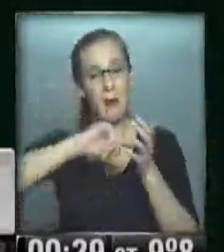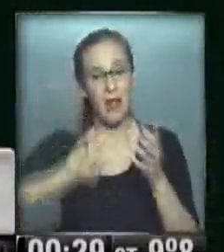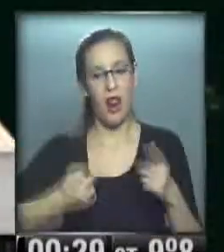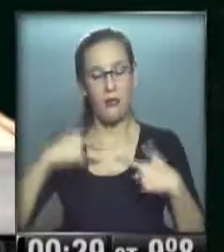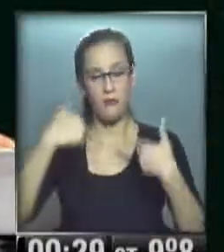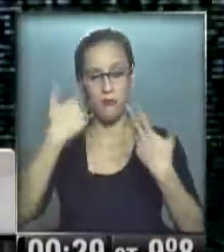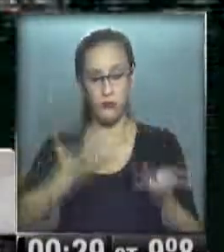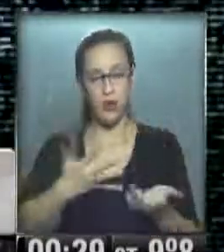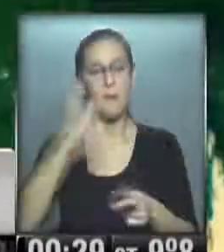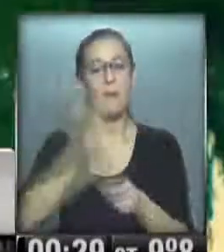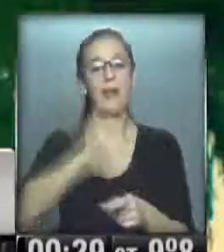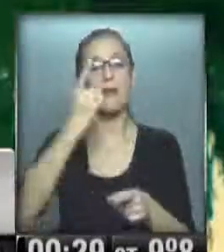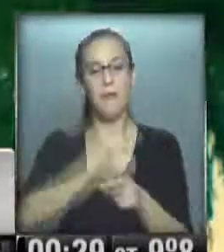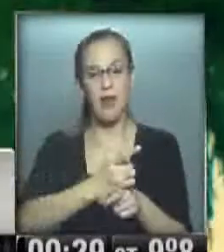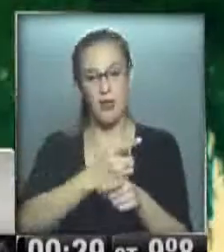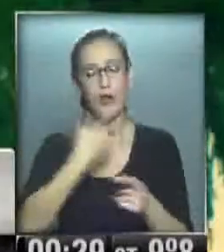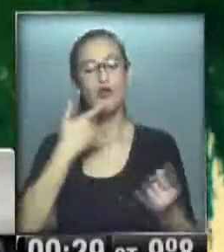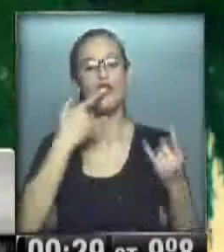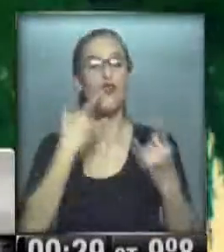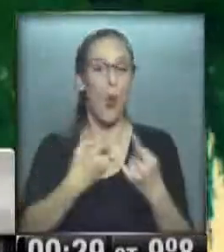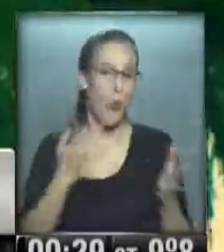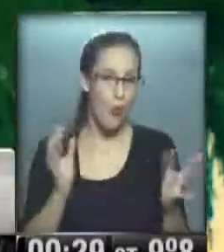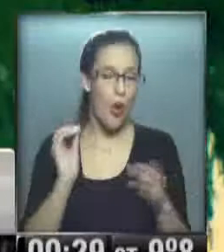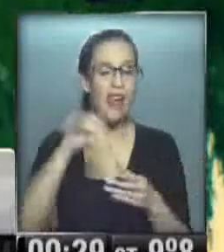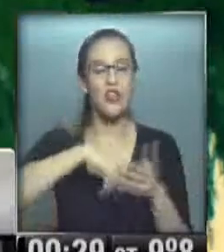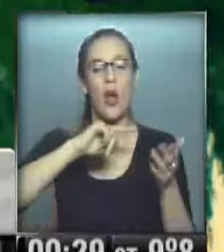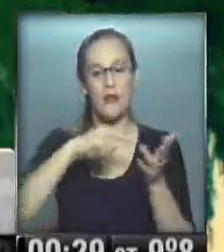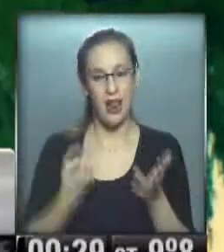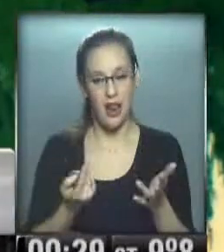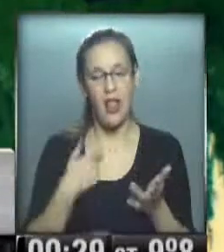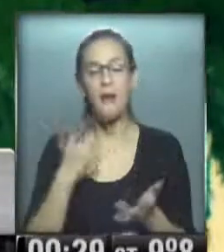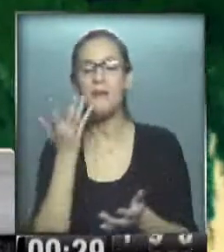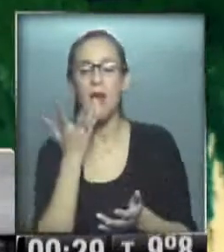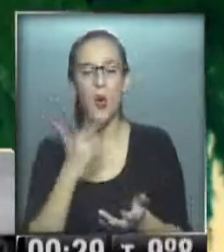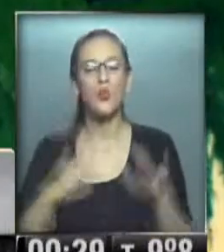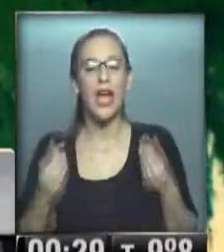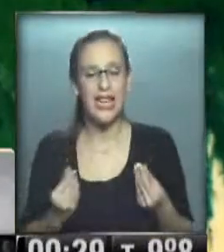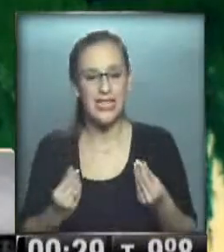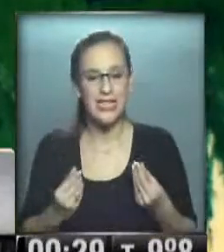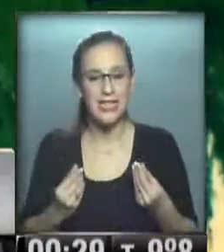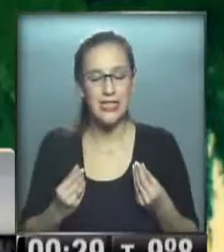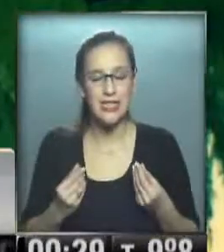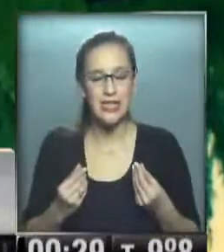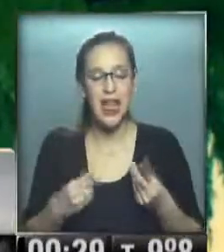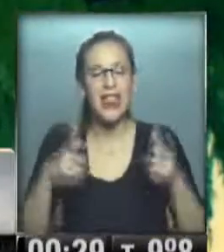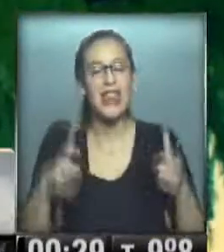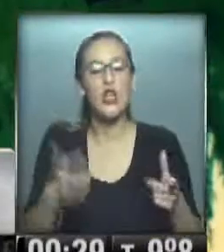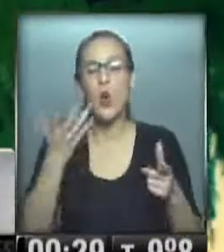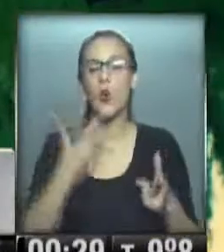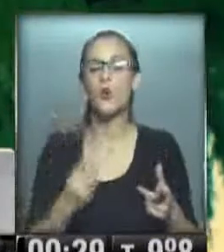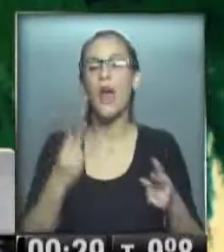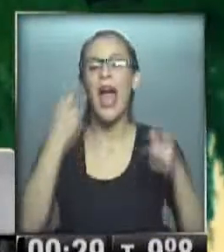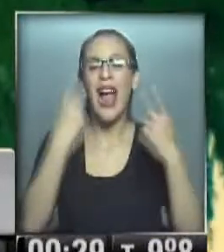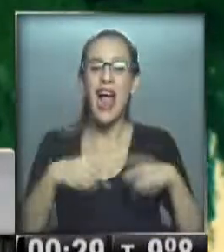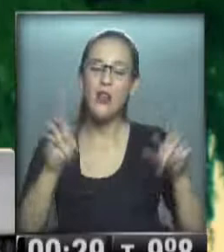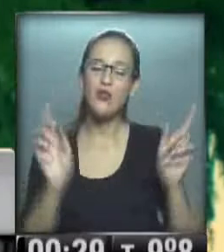hacemos en casi cinco meses en capital y lo que vamos a usar este disco es que las canciones son son como